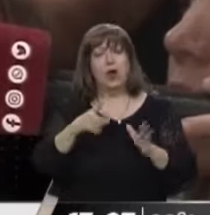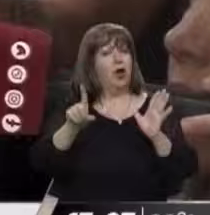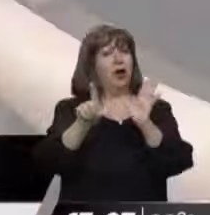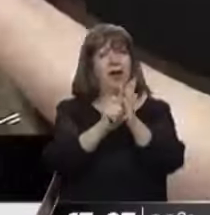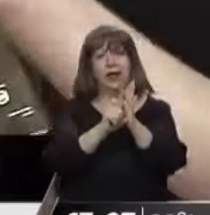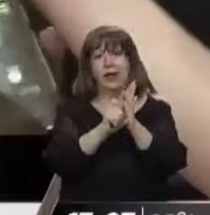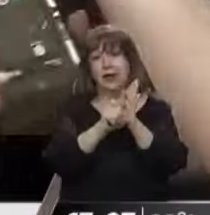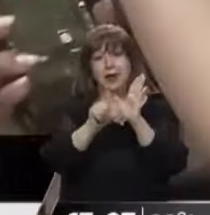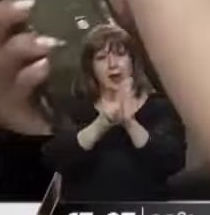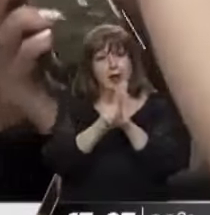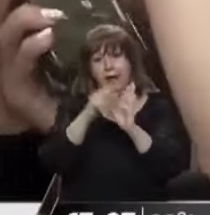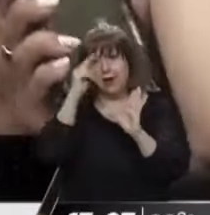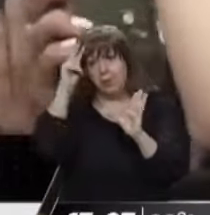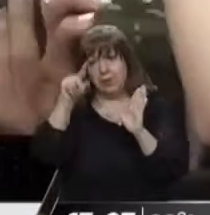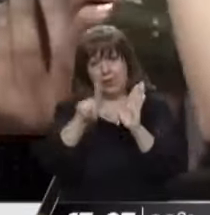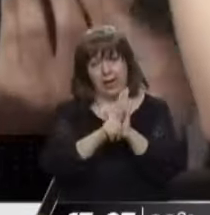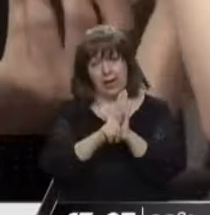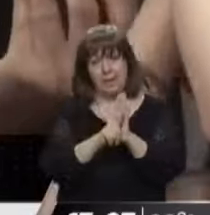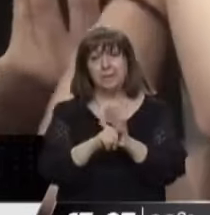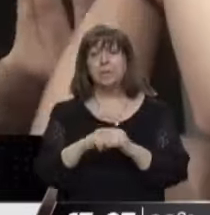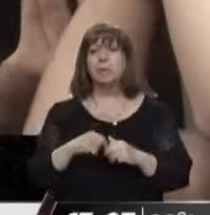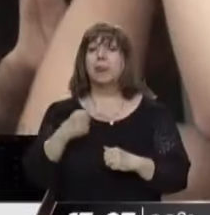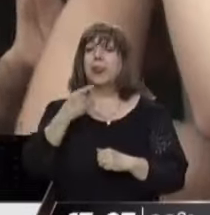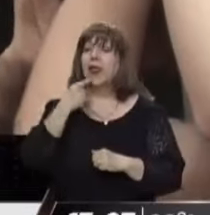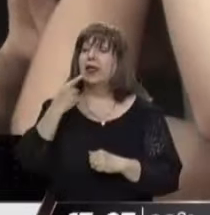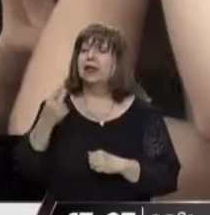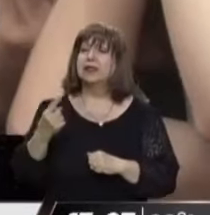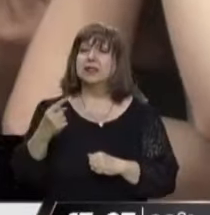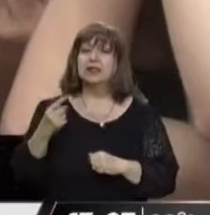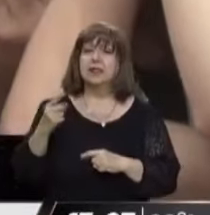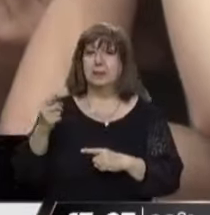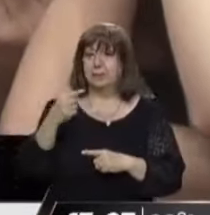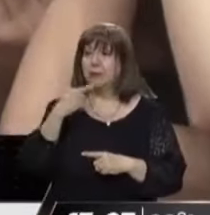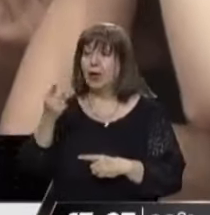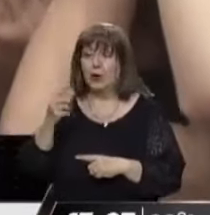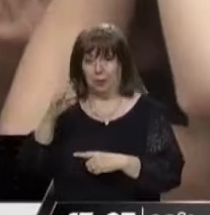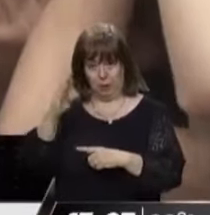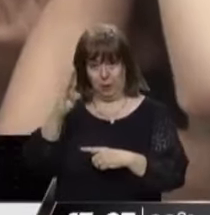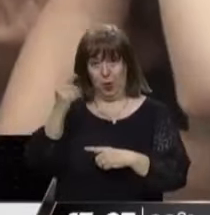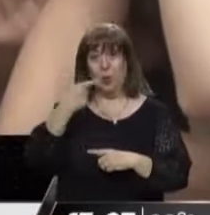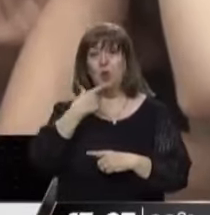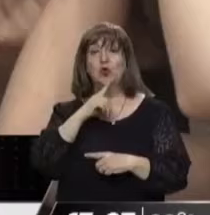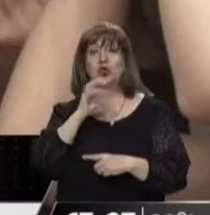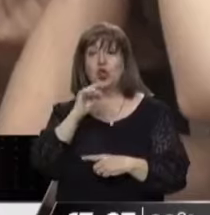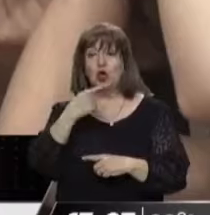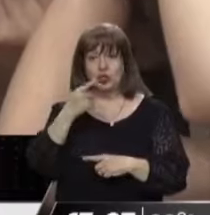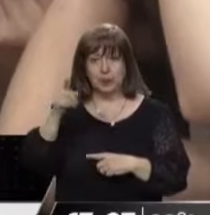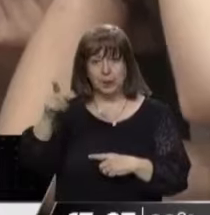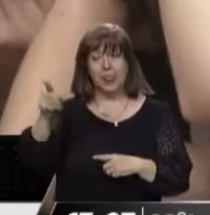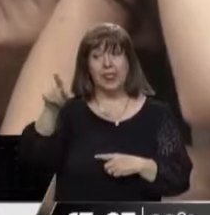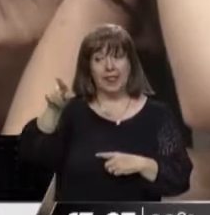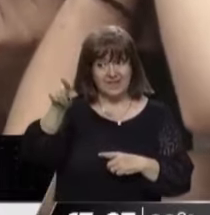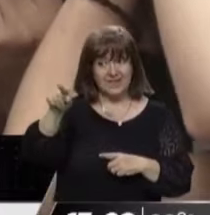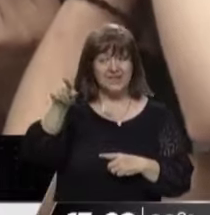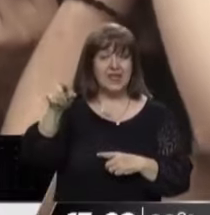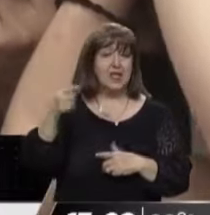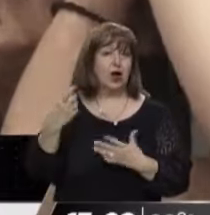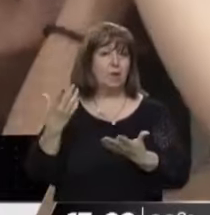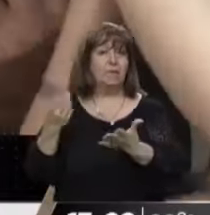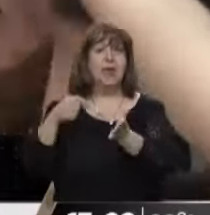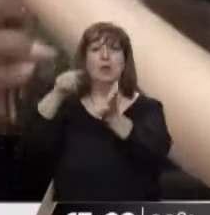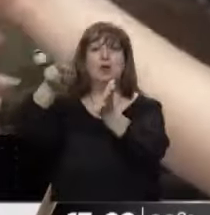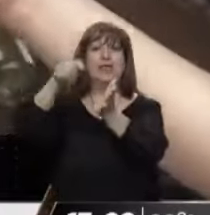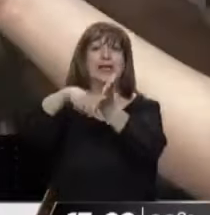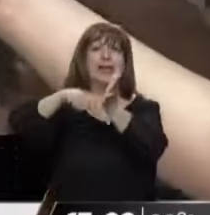legal. Martín Busto dice que hacía más de 10 días que no hablaba con usted y que también quería que firmara determinadas certificaciones de cosas que no había visto él.